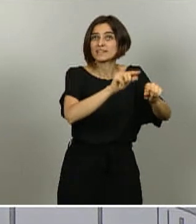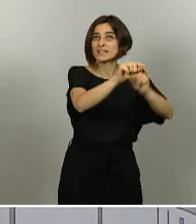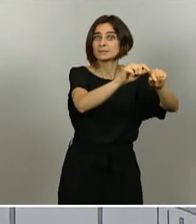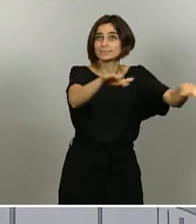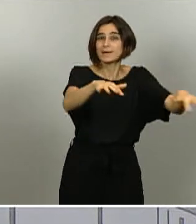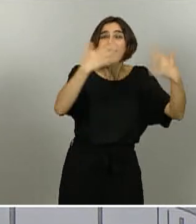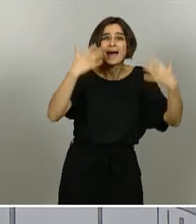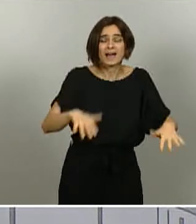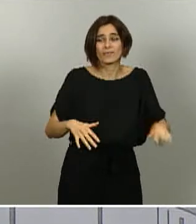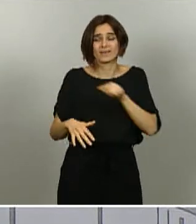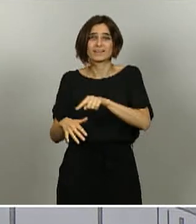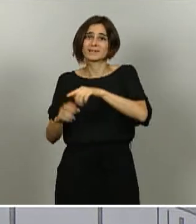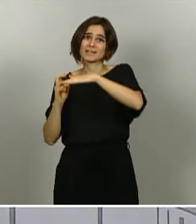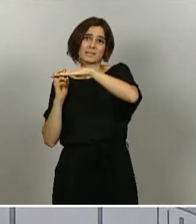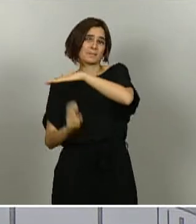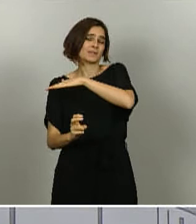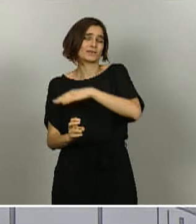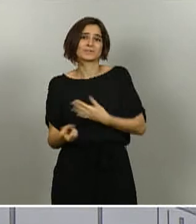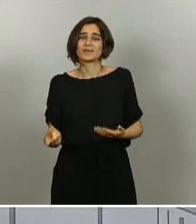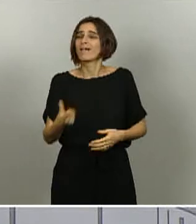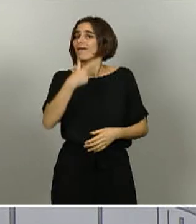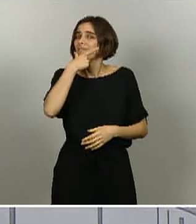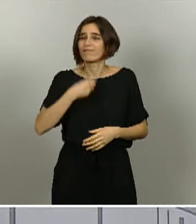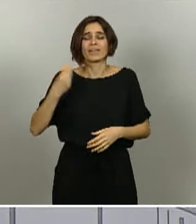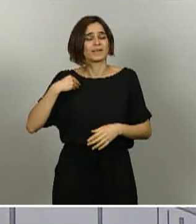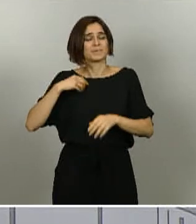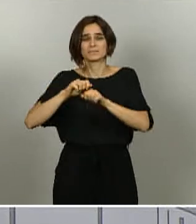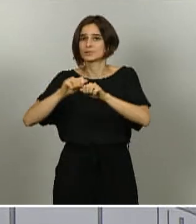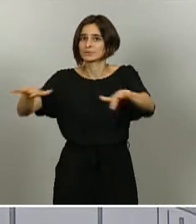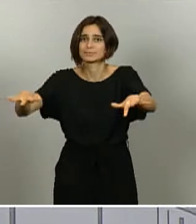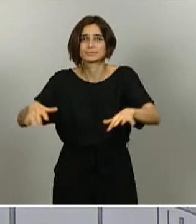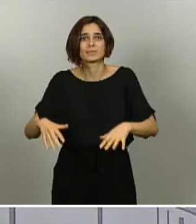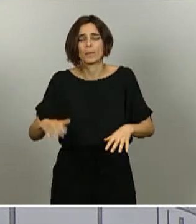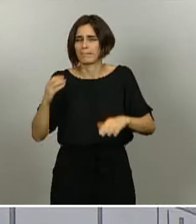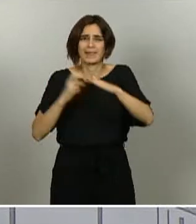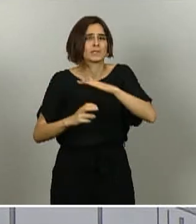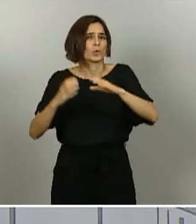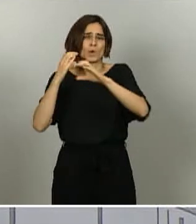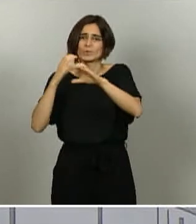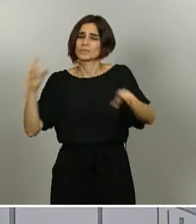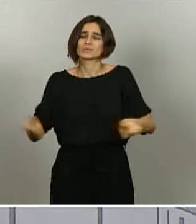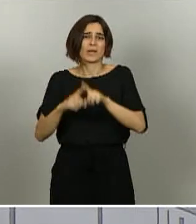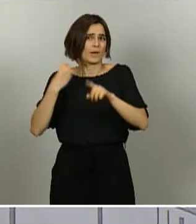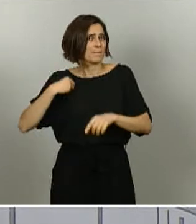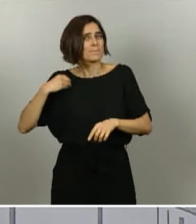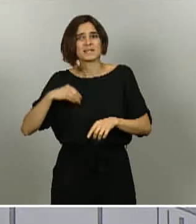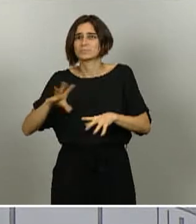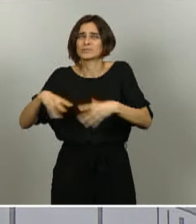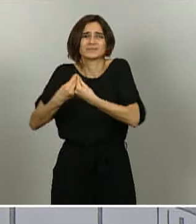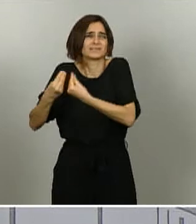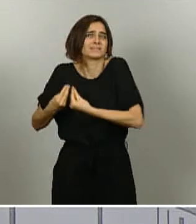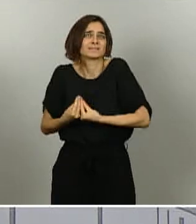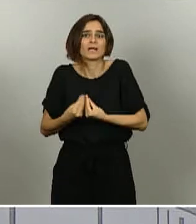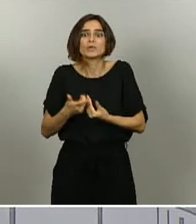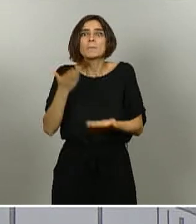transmisión en cualquiera de estos medios de transporte, fuera el metro, fuera el autobús, con lo cual es realmente difícil valorarlo porque sería,